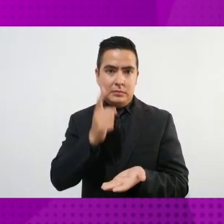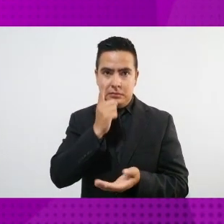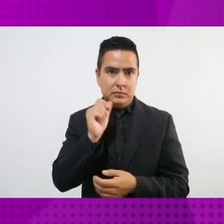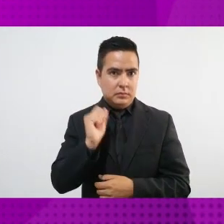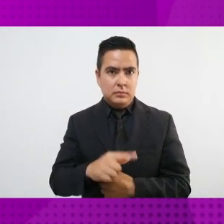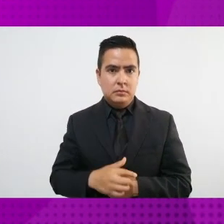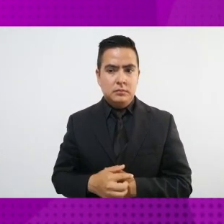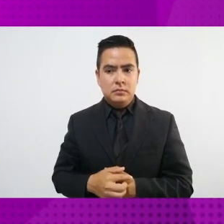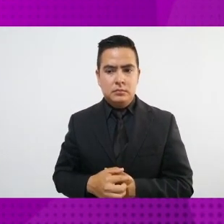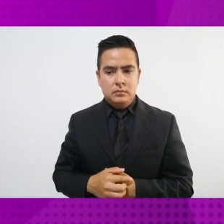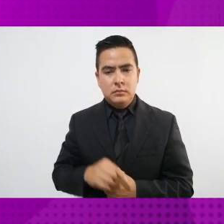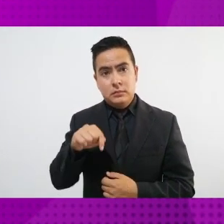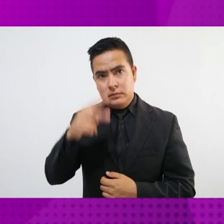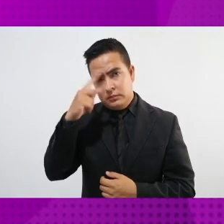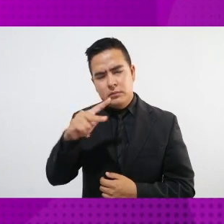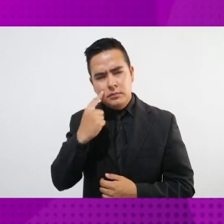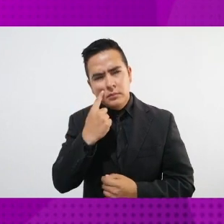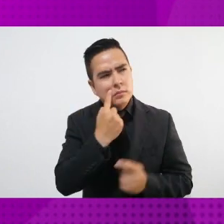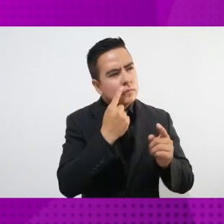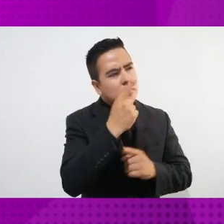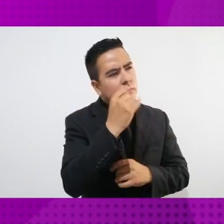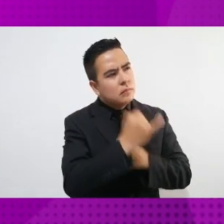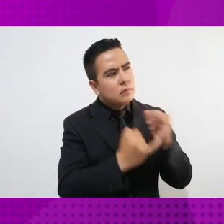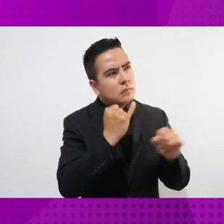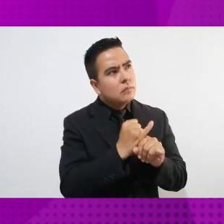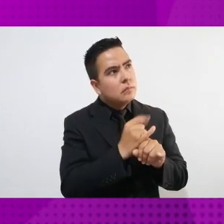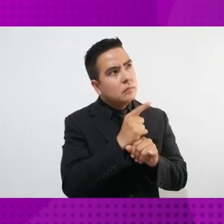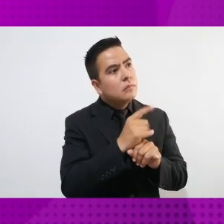De hecho, la Constitución Mexicana se inspiró en la Convención